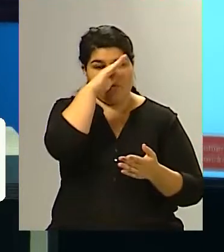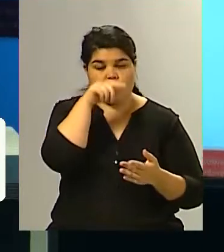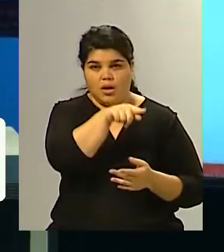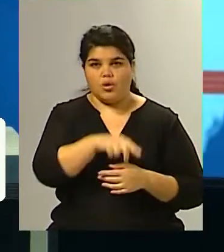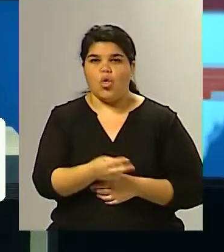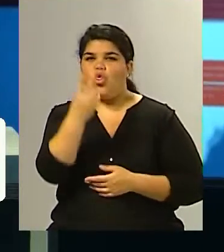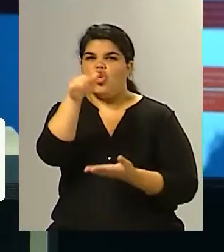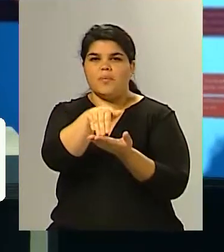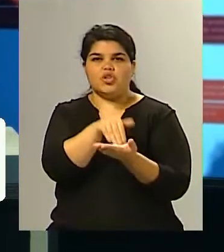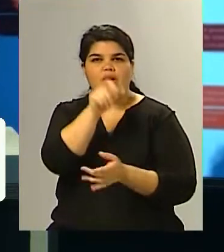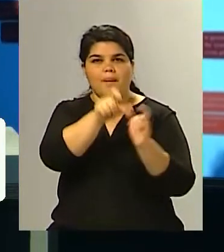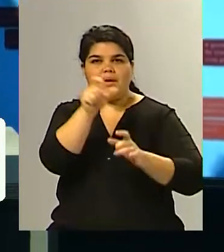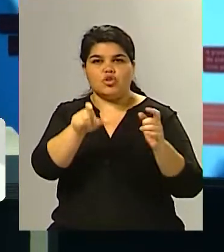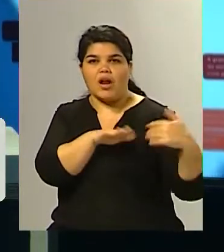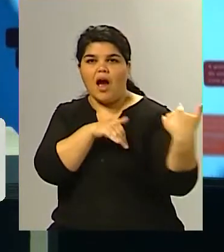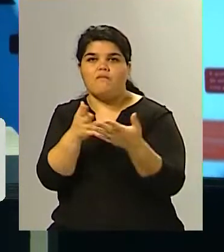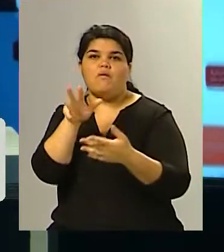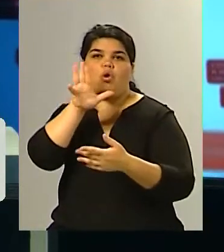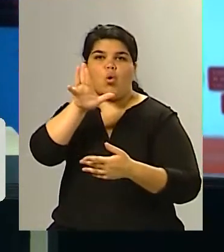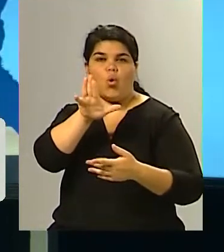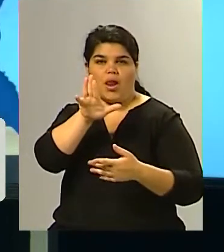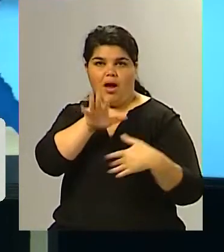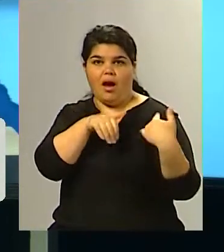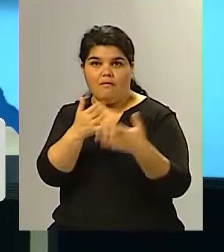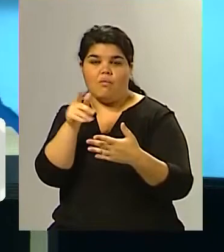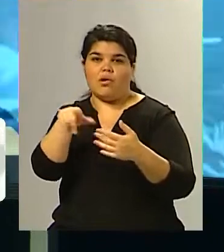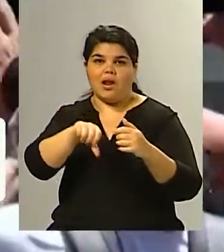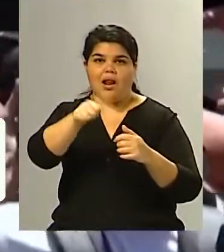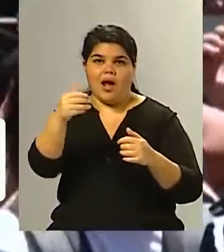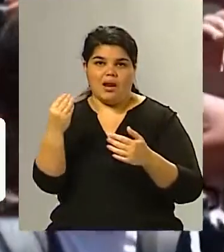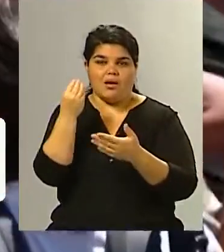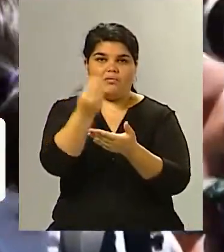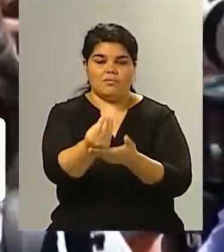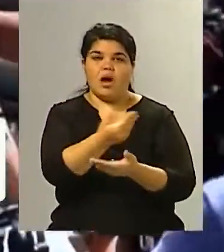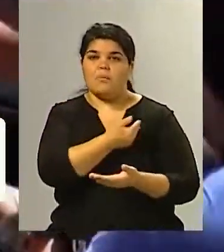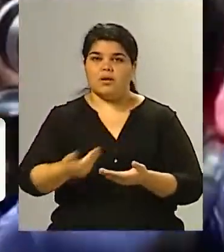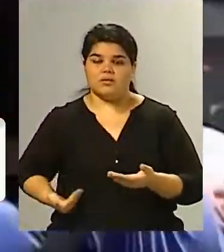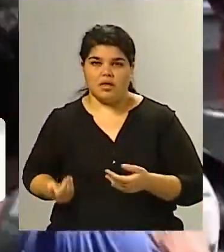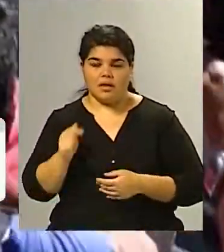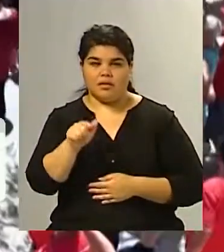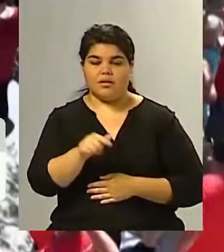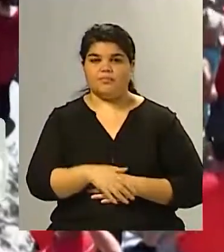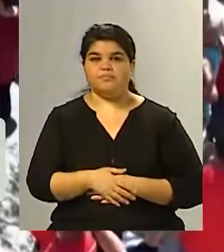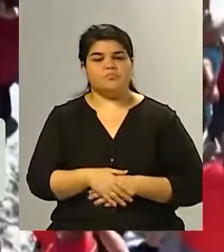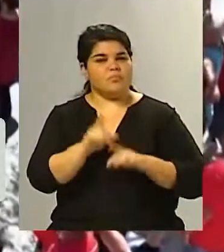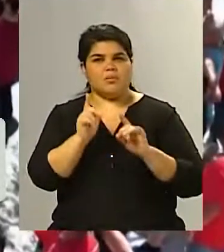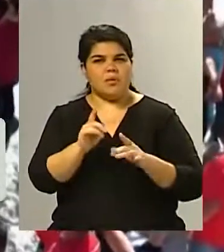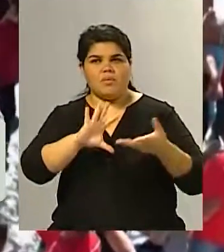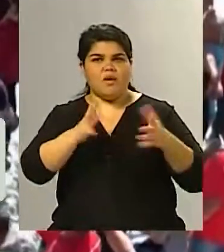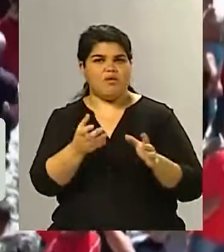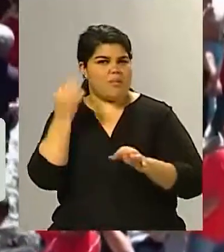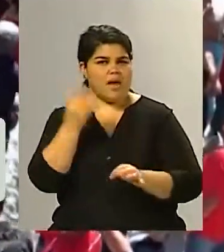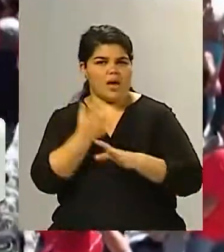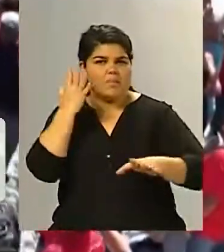dieron esa diferencia a Lula, quien estará asumiendo en algún tiempo más la presidencia y con un panorama bastante particular en